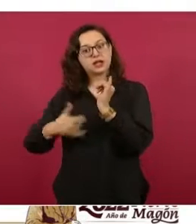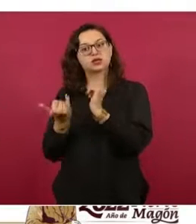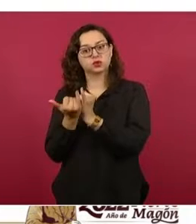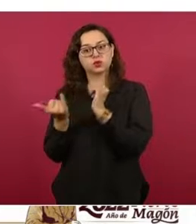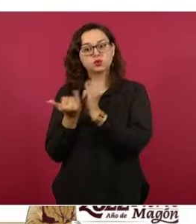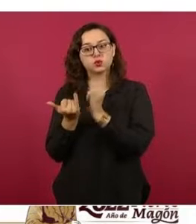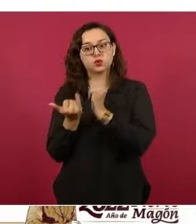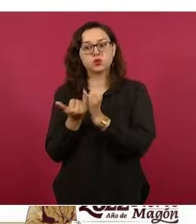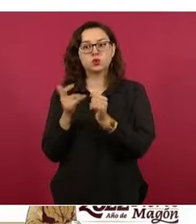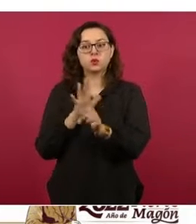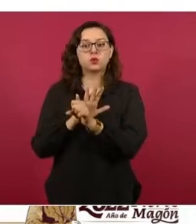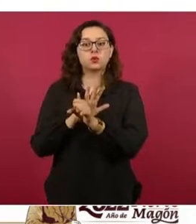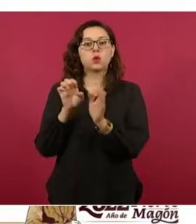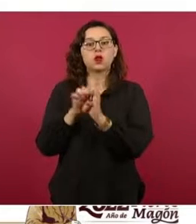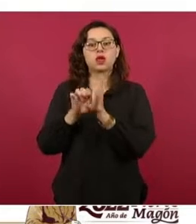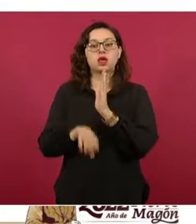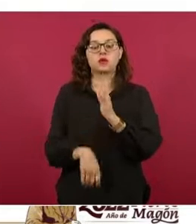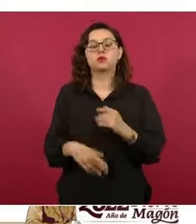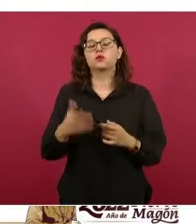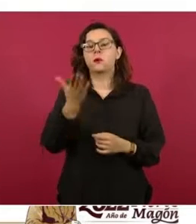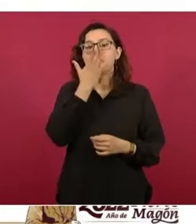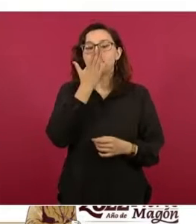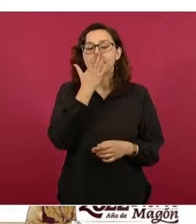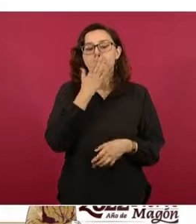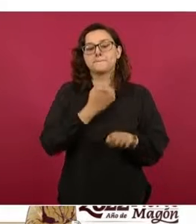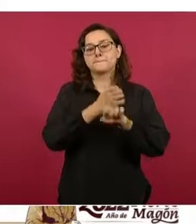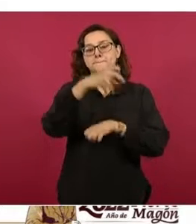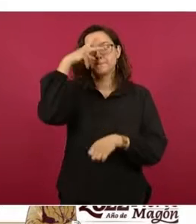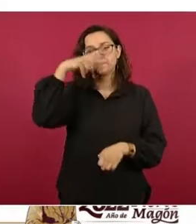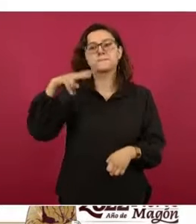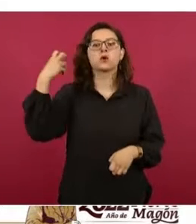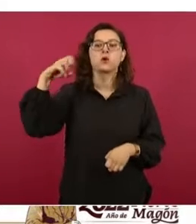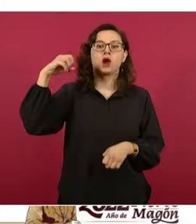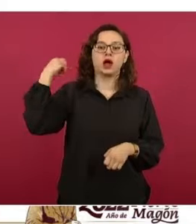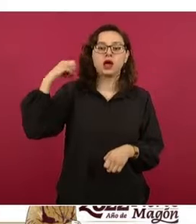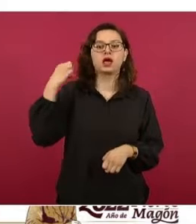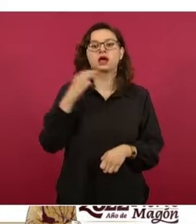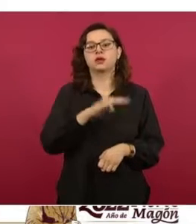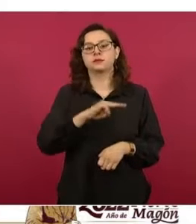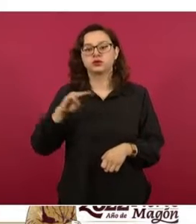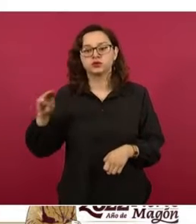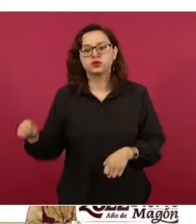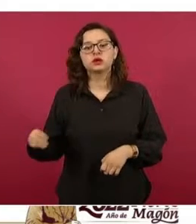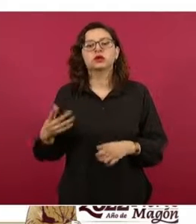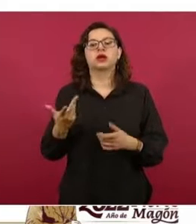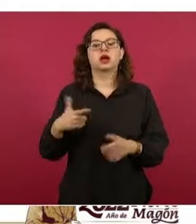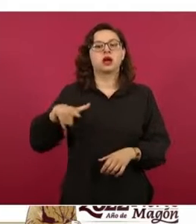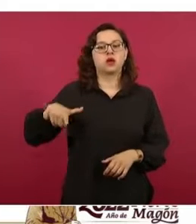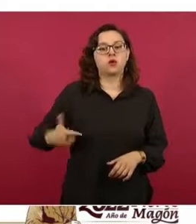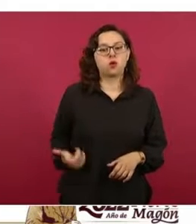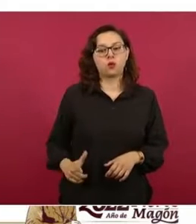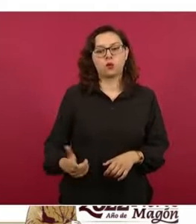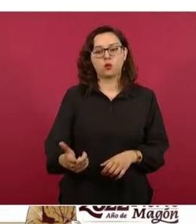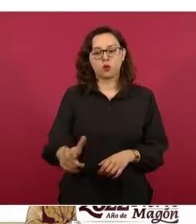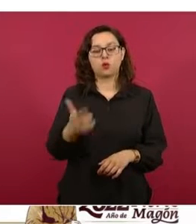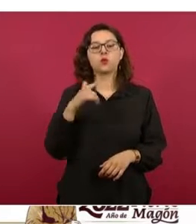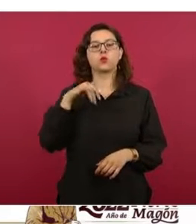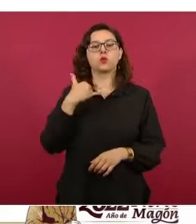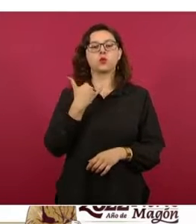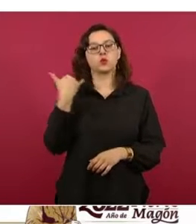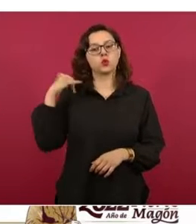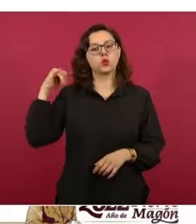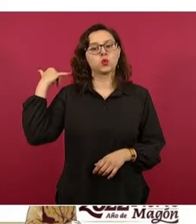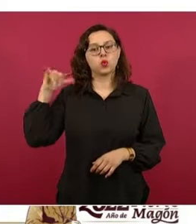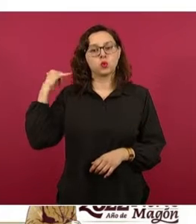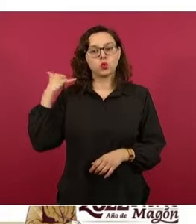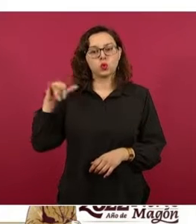la región. Hay ejemplos en Sonora, en el Estado de México, en Oaxaca, en Michoacán, en Guanajuato, en Yucatán.